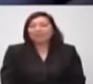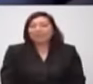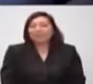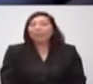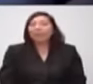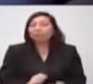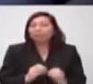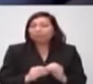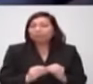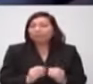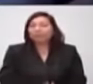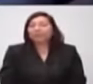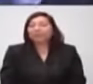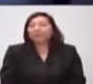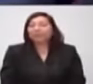rearmar